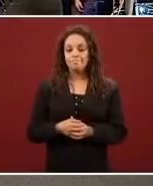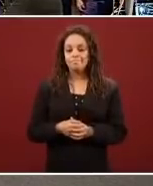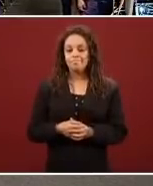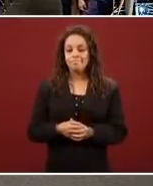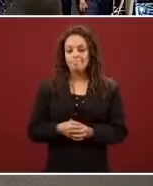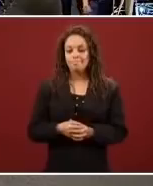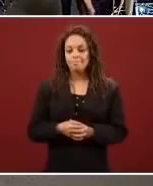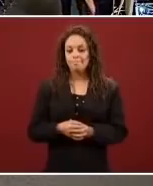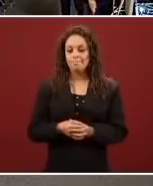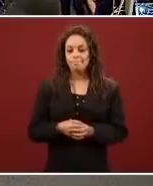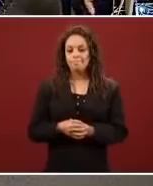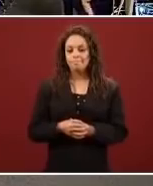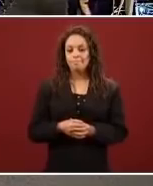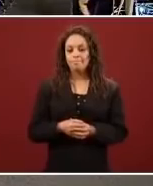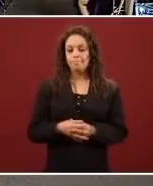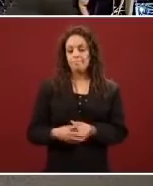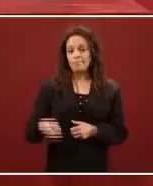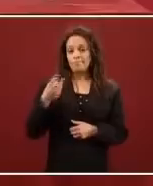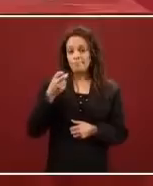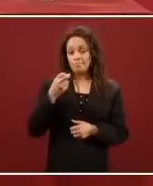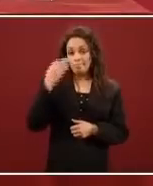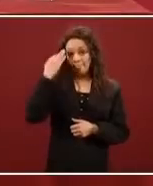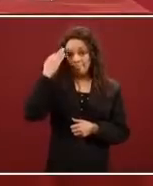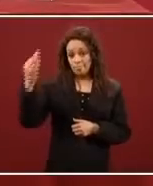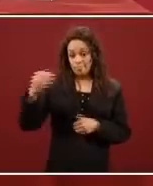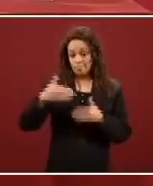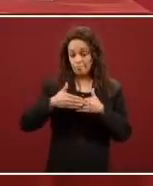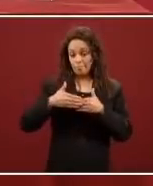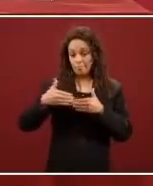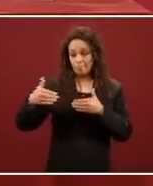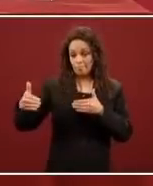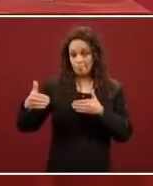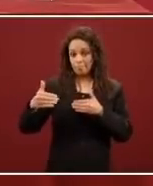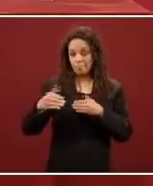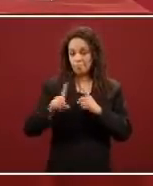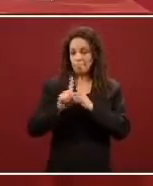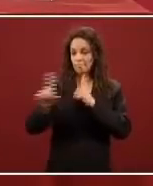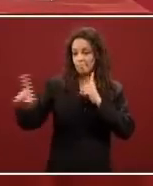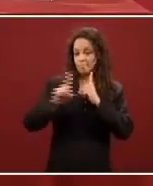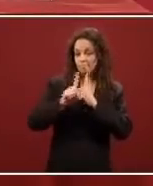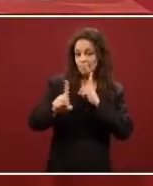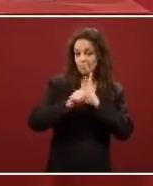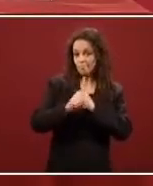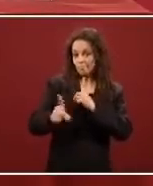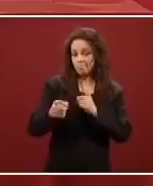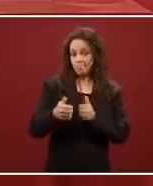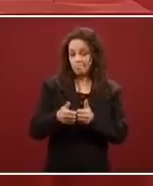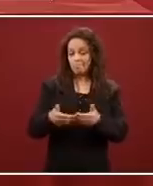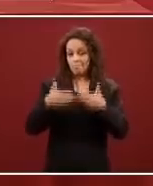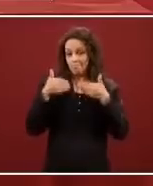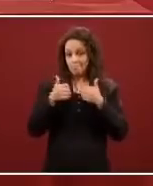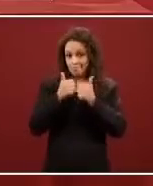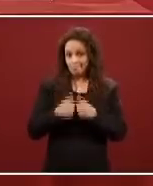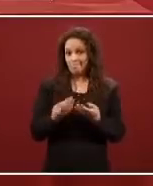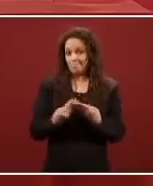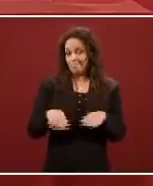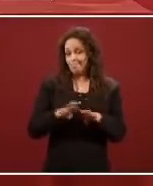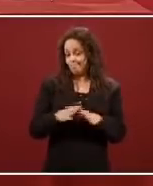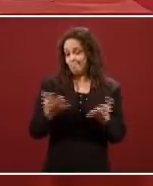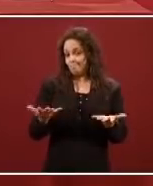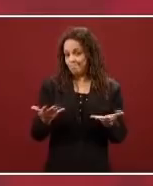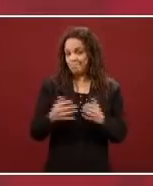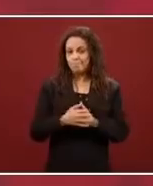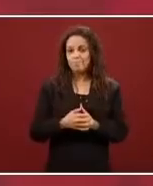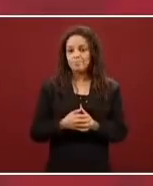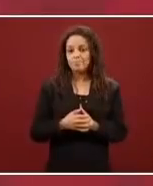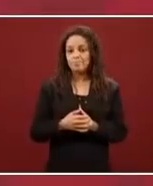En el marco de la Jornada Nacional de Sana Distancia, estamos planteando que las instituciones